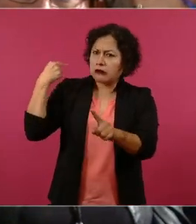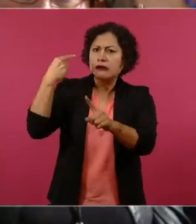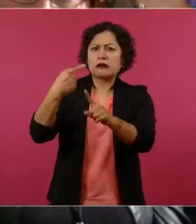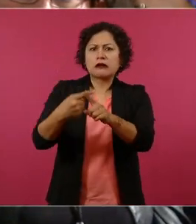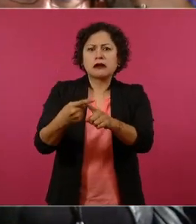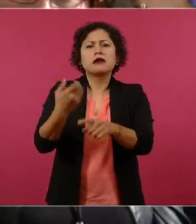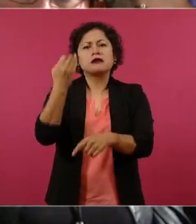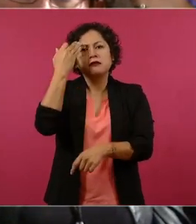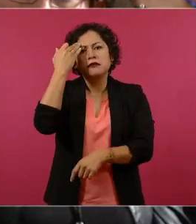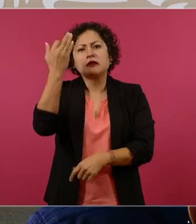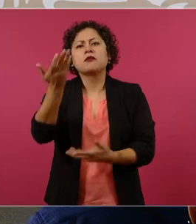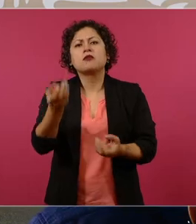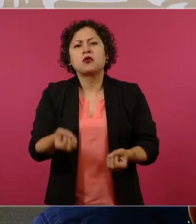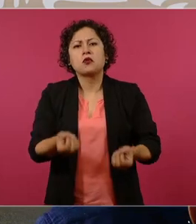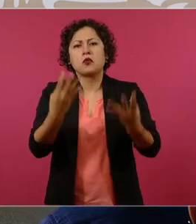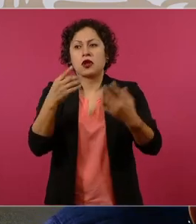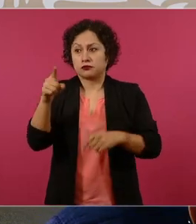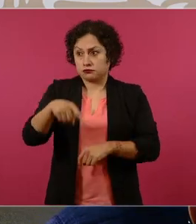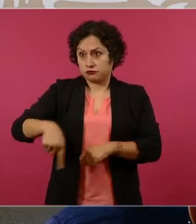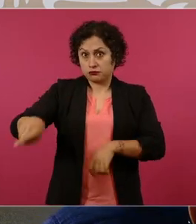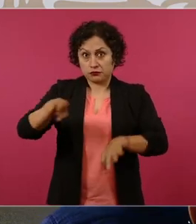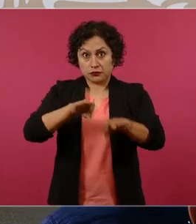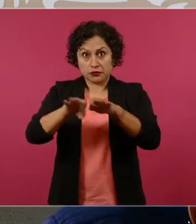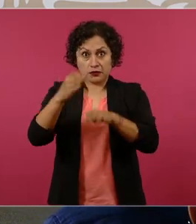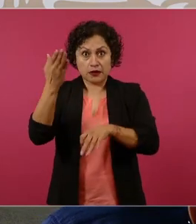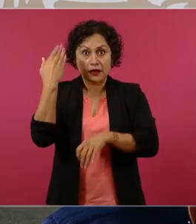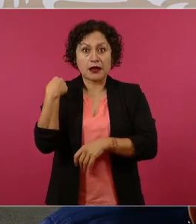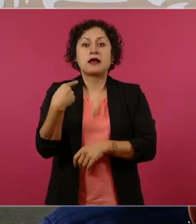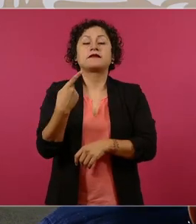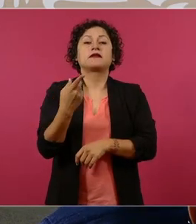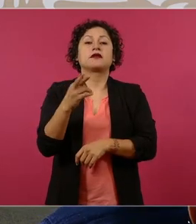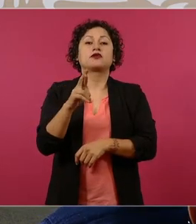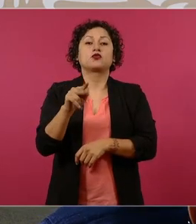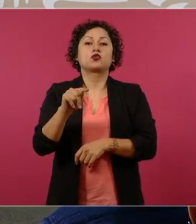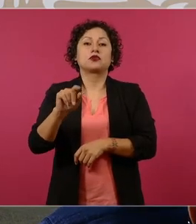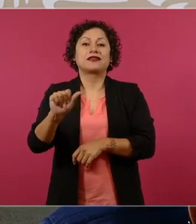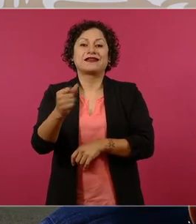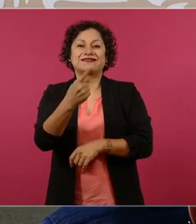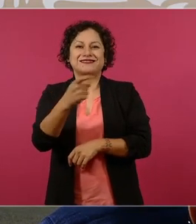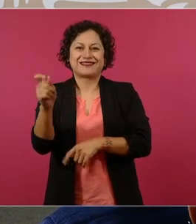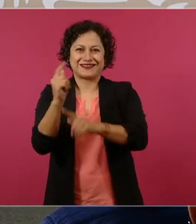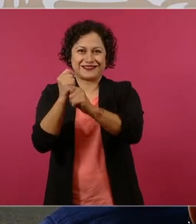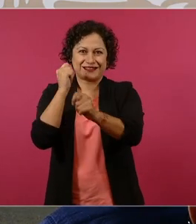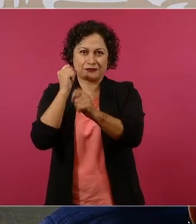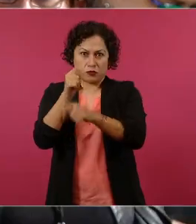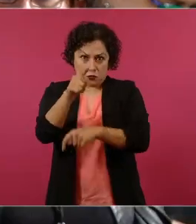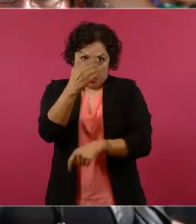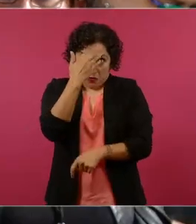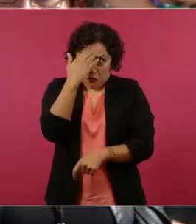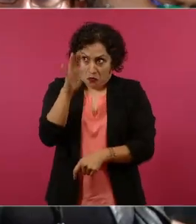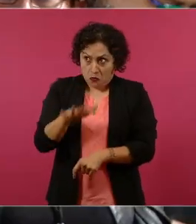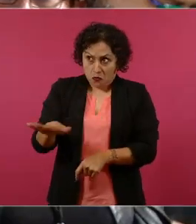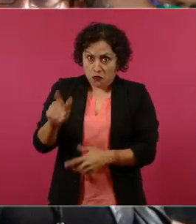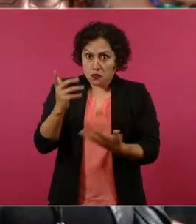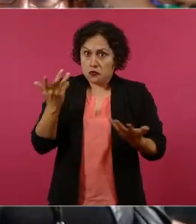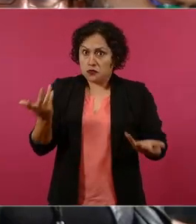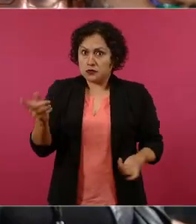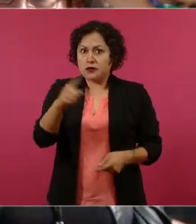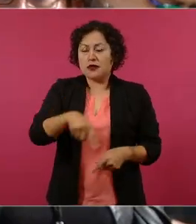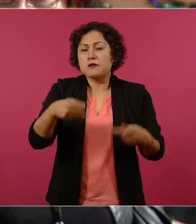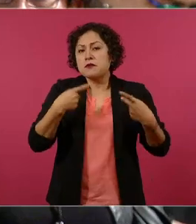ese caso usted lo conoce muy bien también decenas de ancianos caminando ahí porque no se les ha